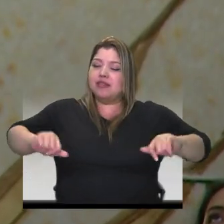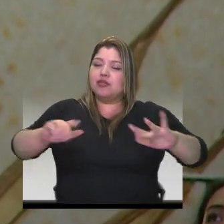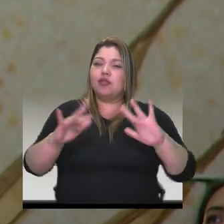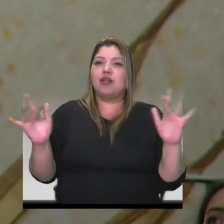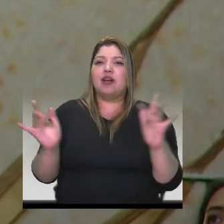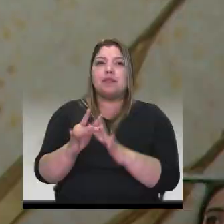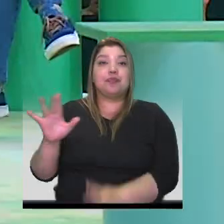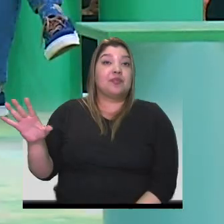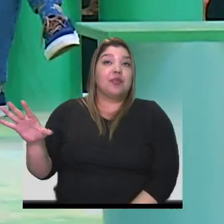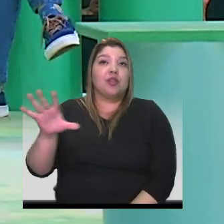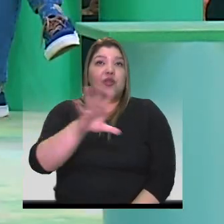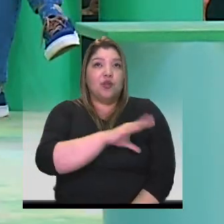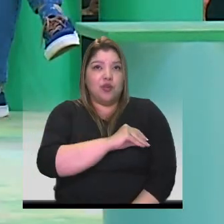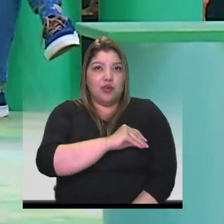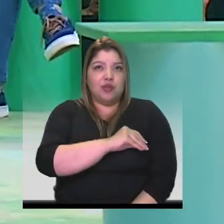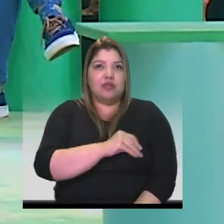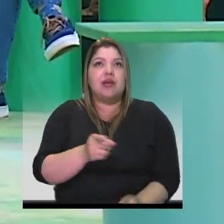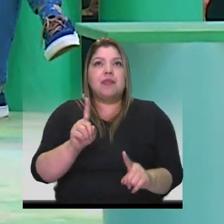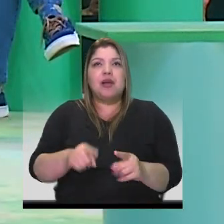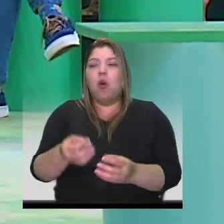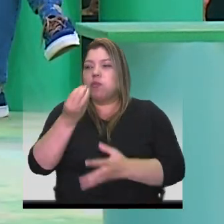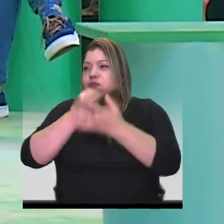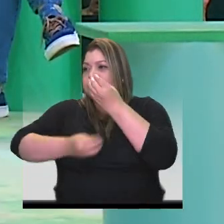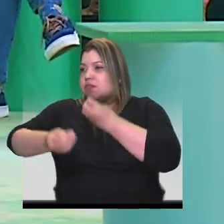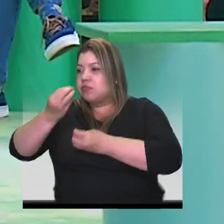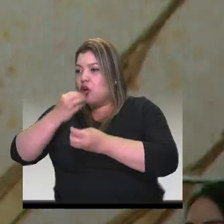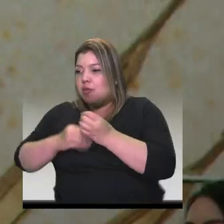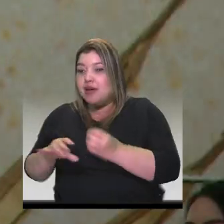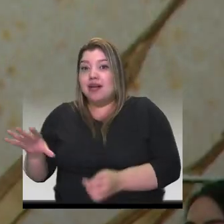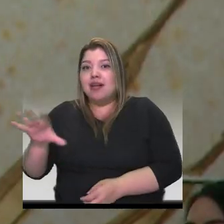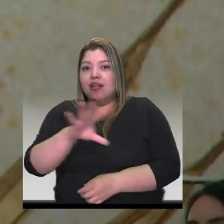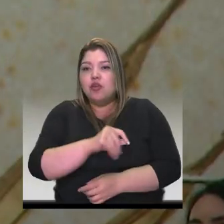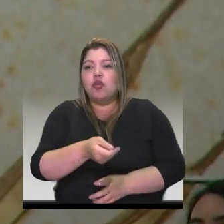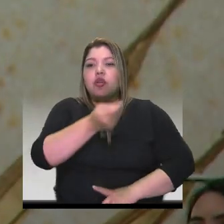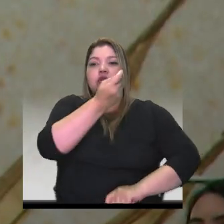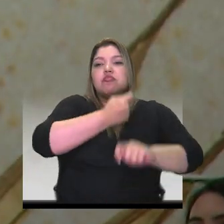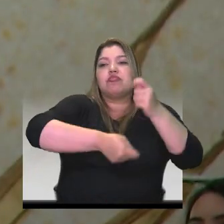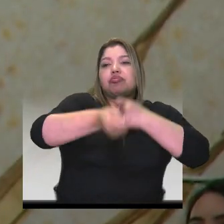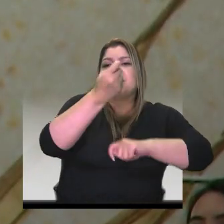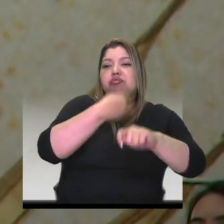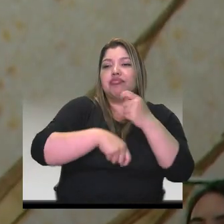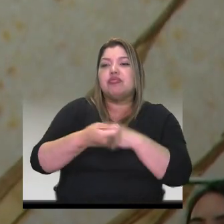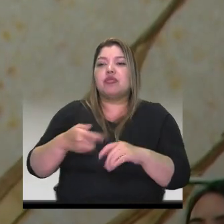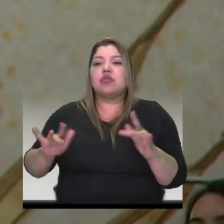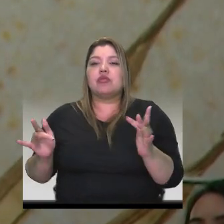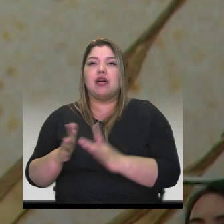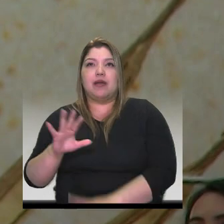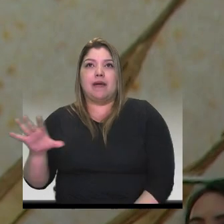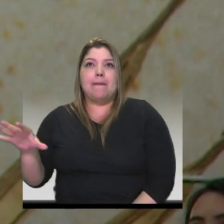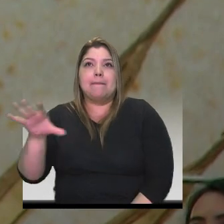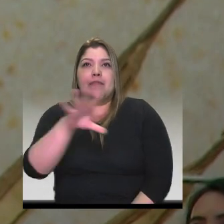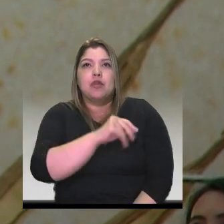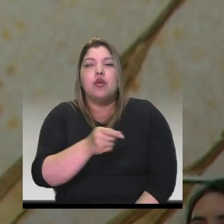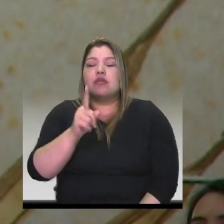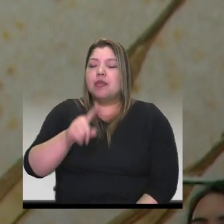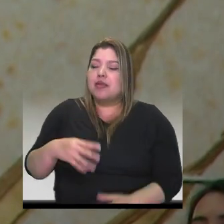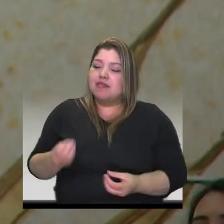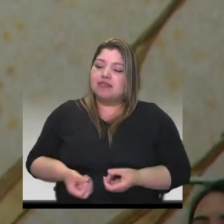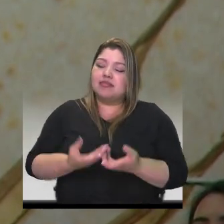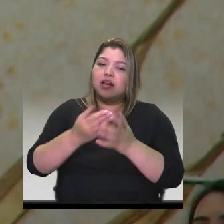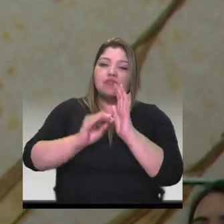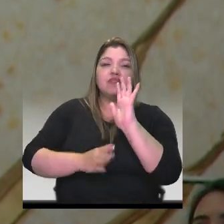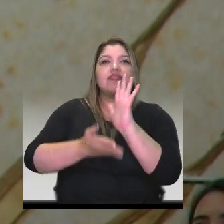podamos alimentarnos todos, que podamos construir negocios para todos y que generemos bienestar y